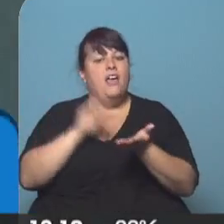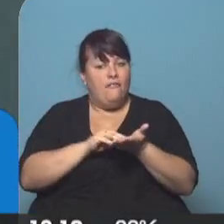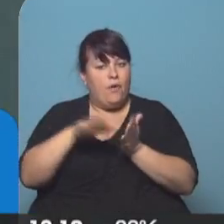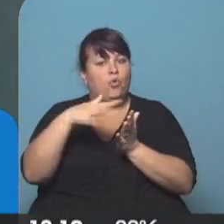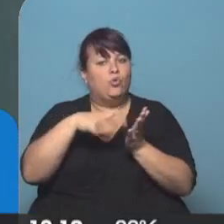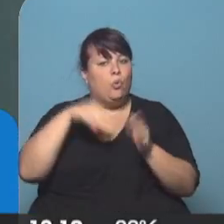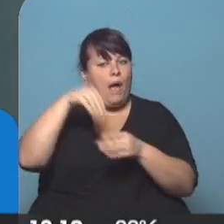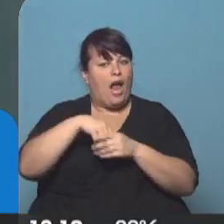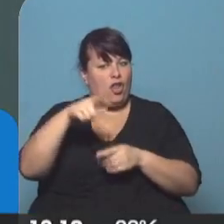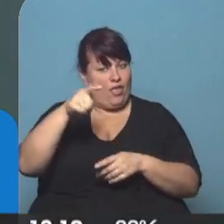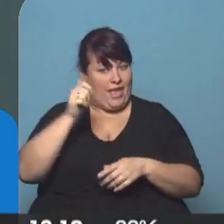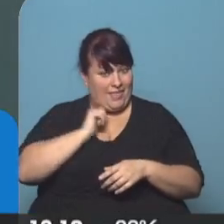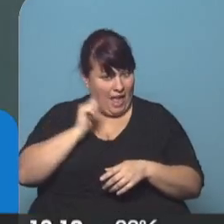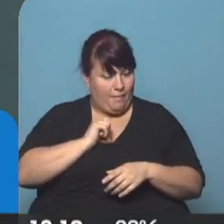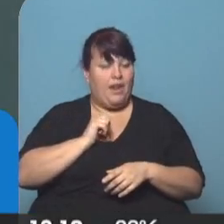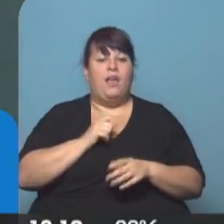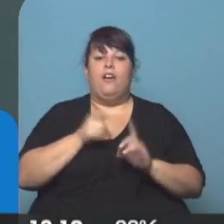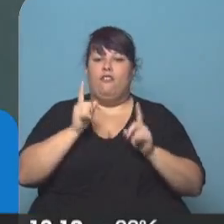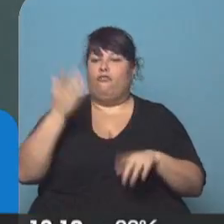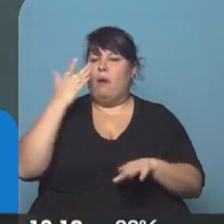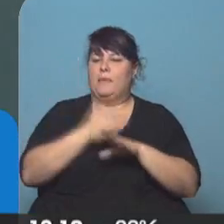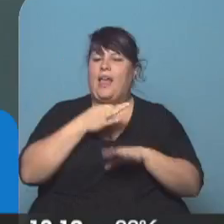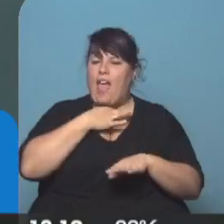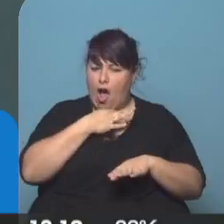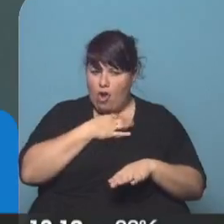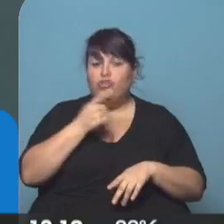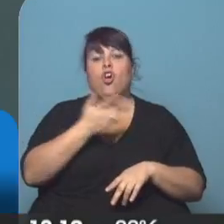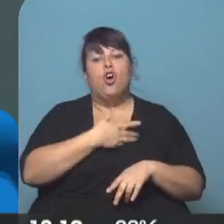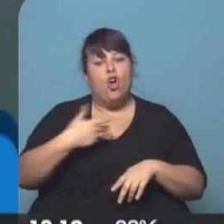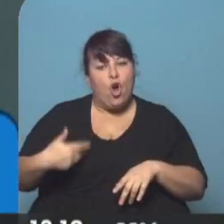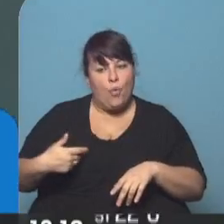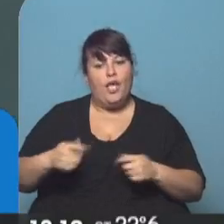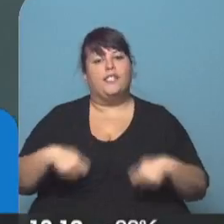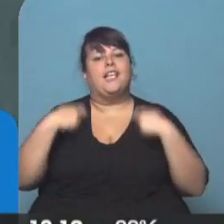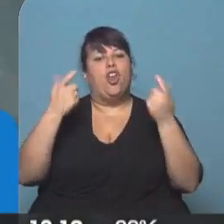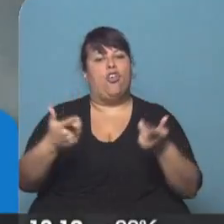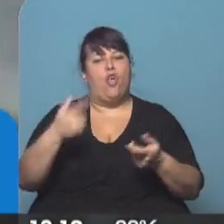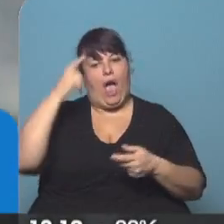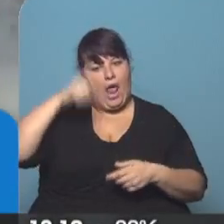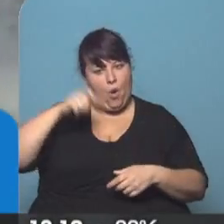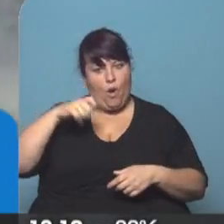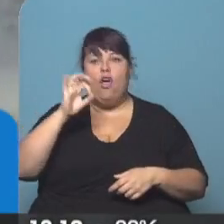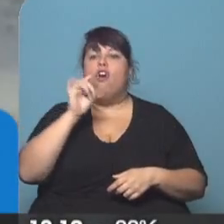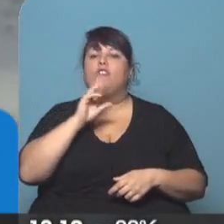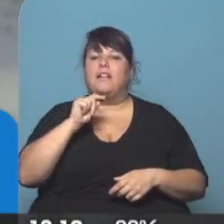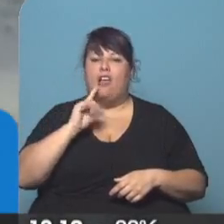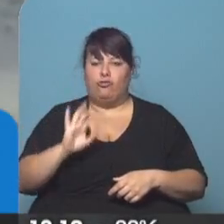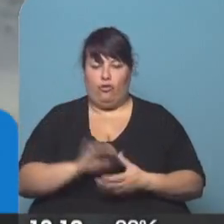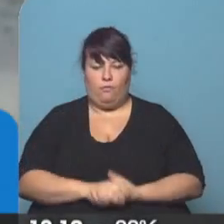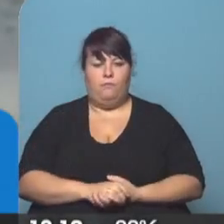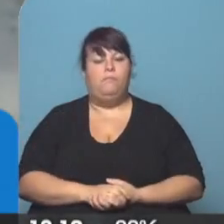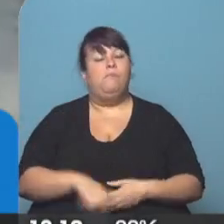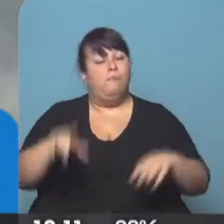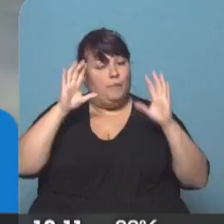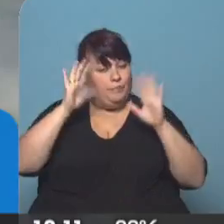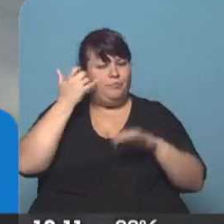el sumario interno de la fuerza que fue realizado a mediados de agosto y que el gobierno entregó al juez Otranto.